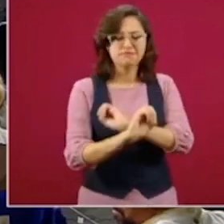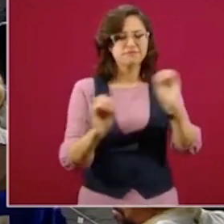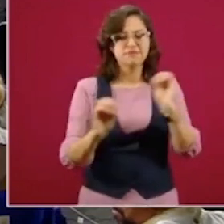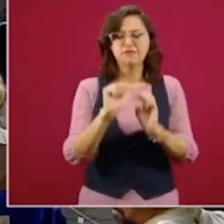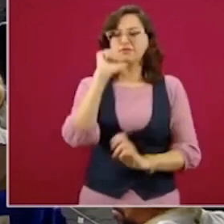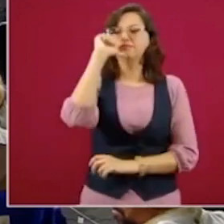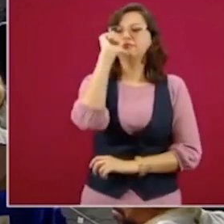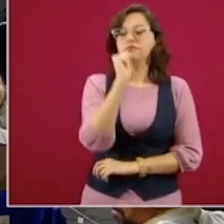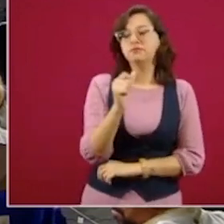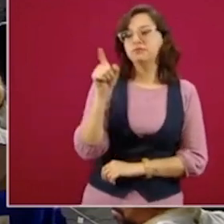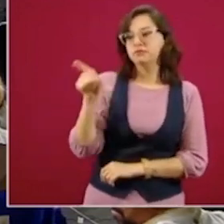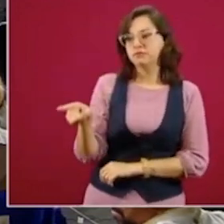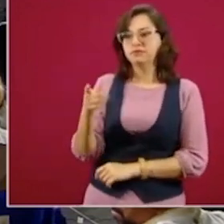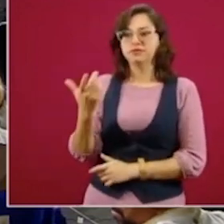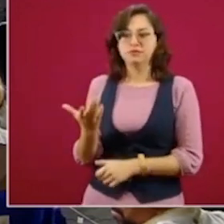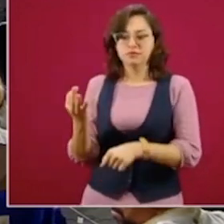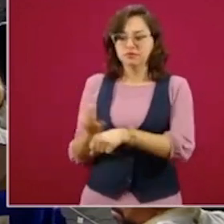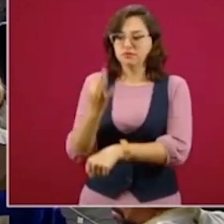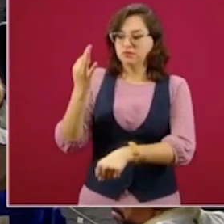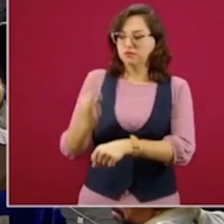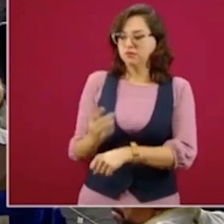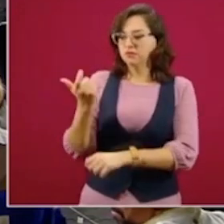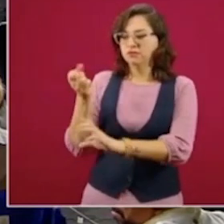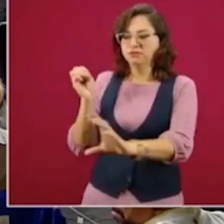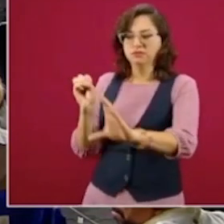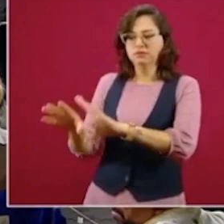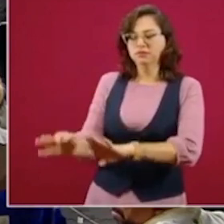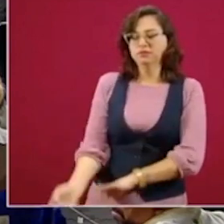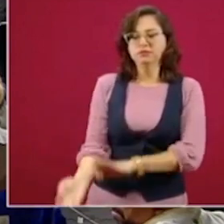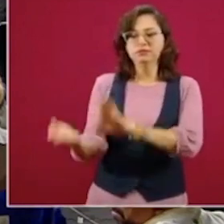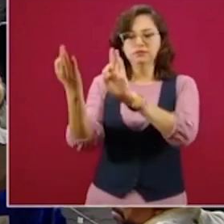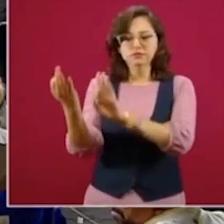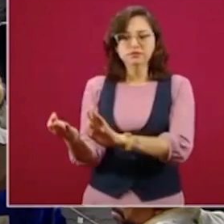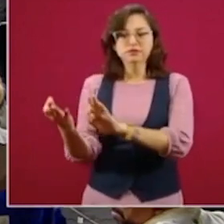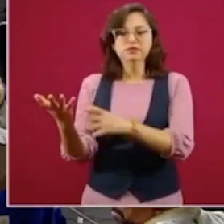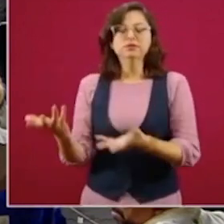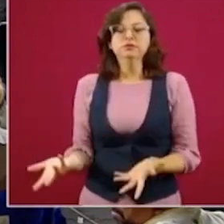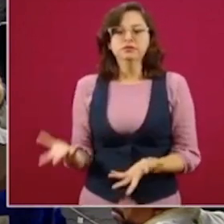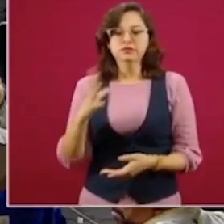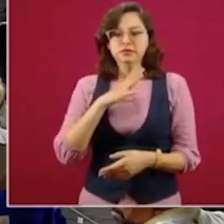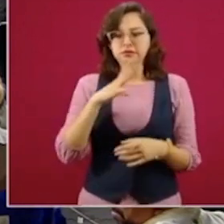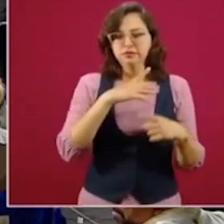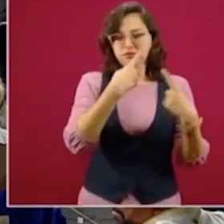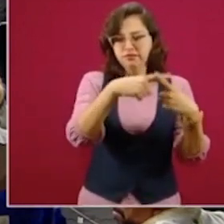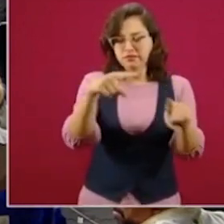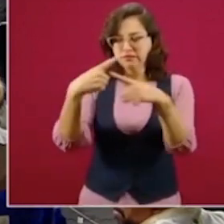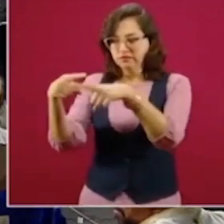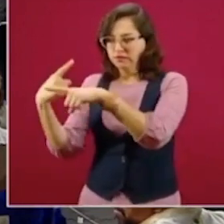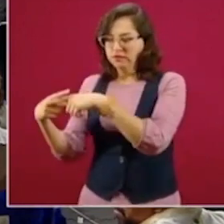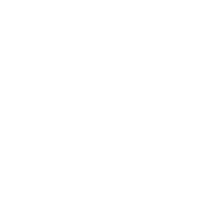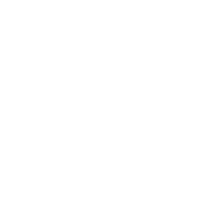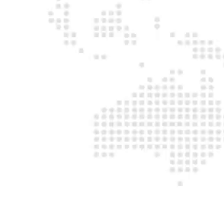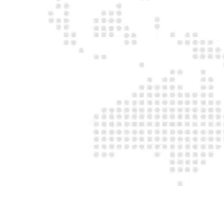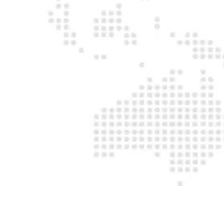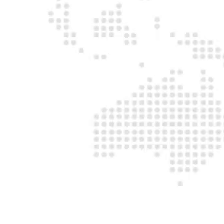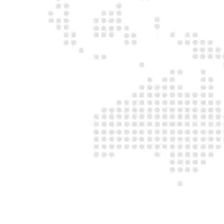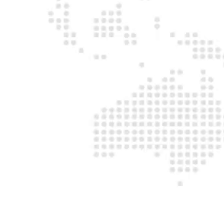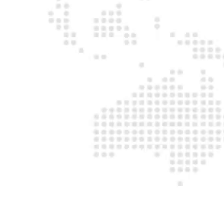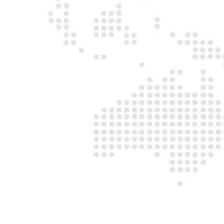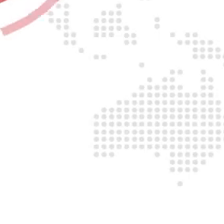que ellos los han dado son cerca de 24 instituciones financieras diferentes con las que se ha trabajado para la dispersión